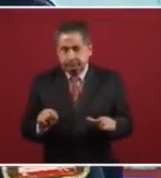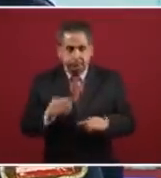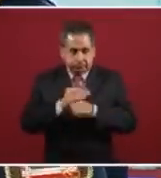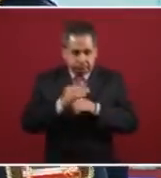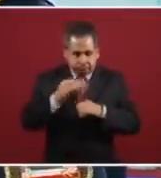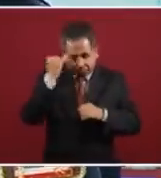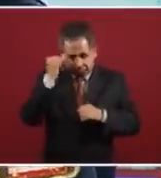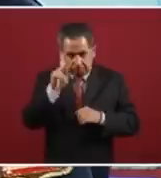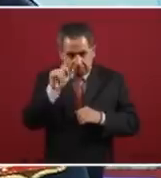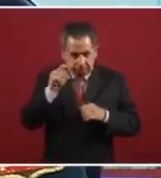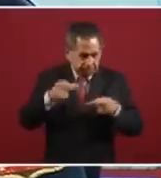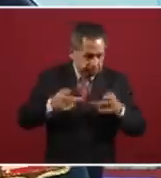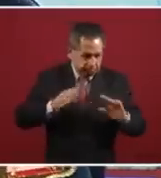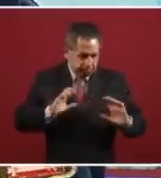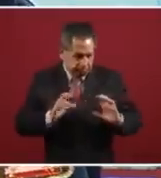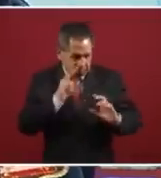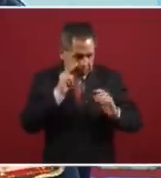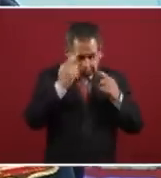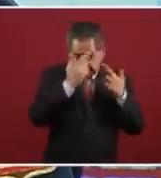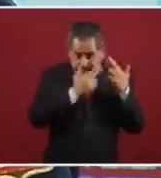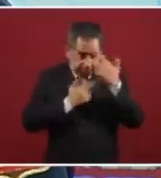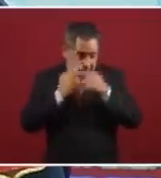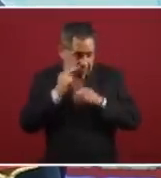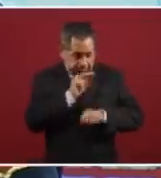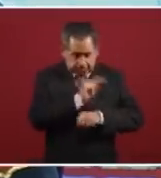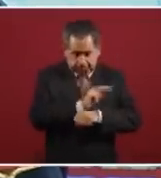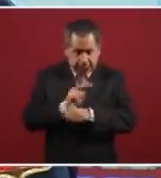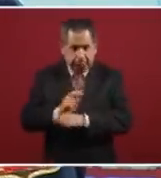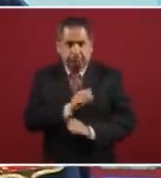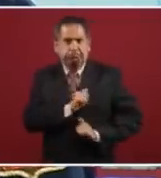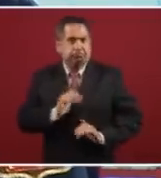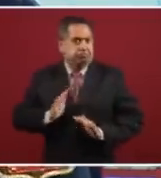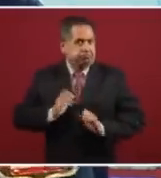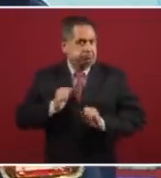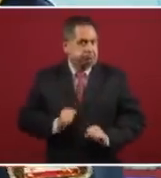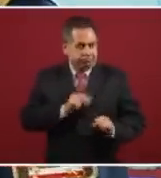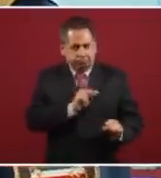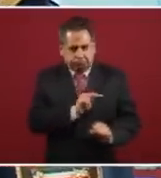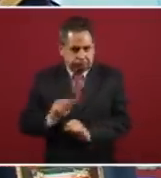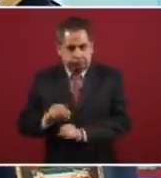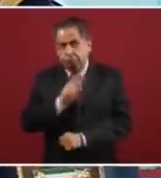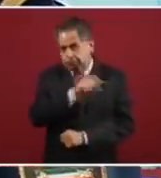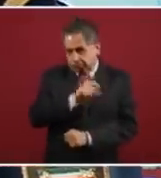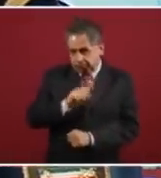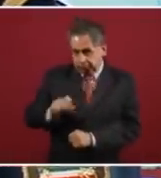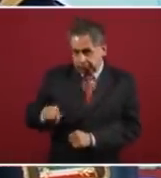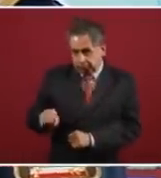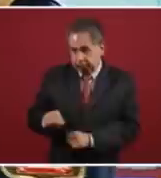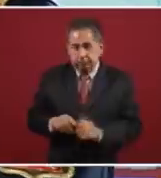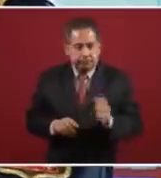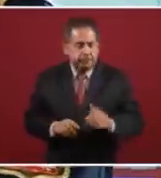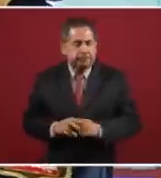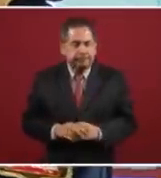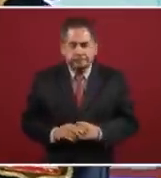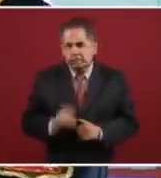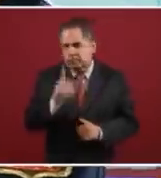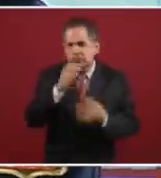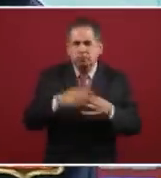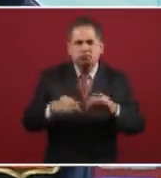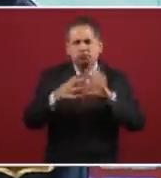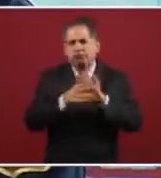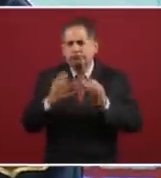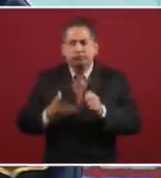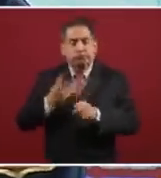estrategia para estar haciendo las revisiones en los puestos militares de seguridad. Y un aspecto que se